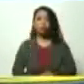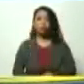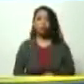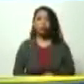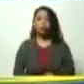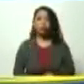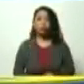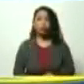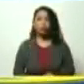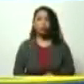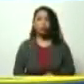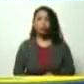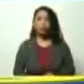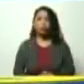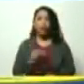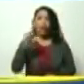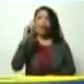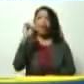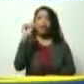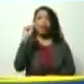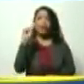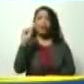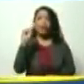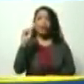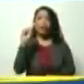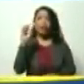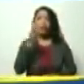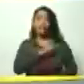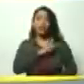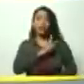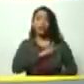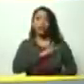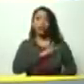Liz Flores de Benevisión